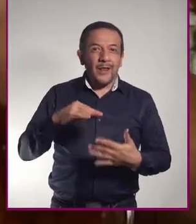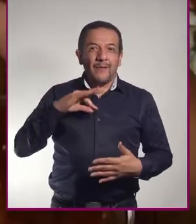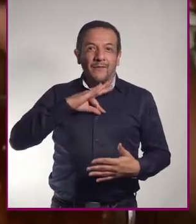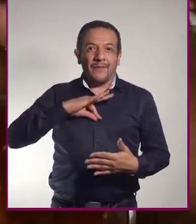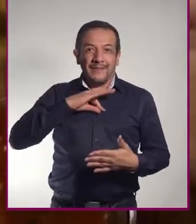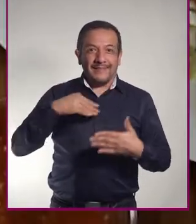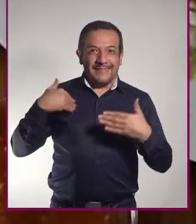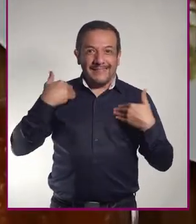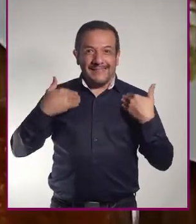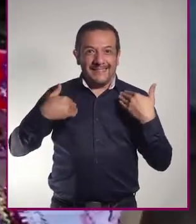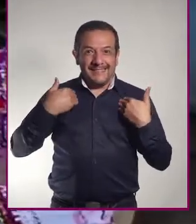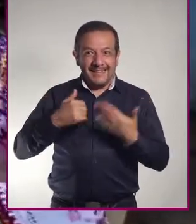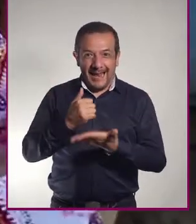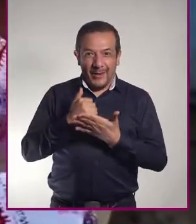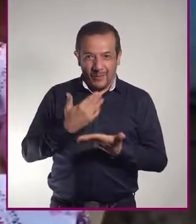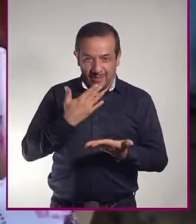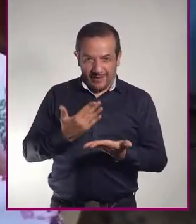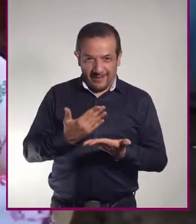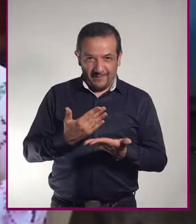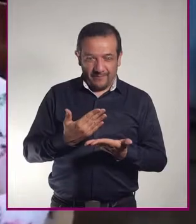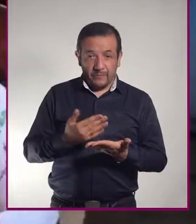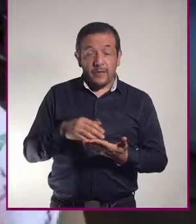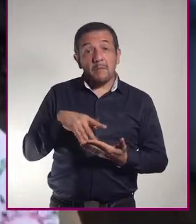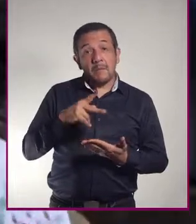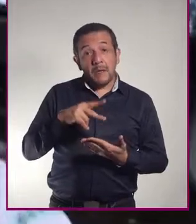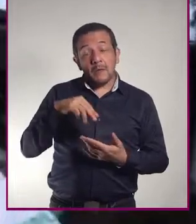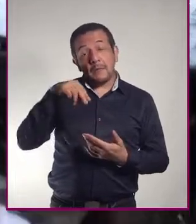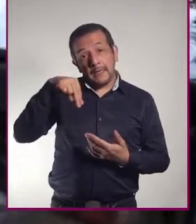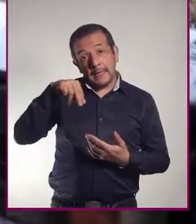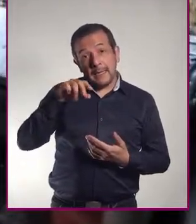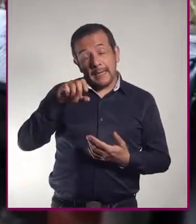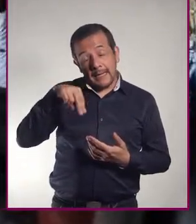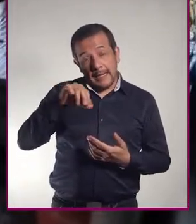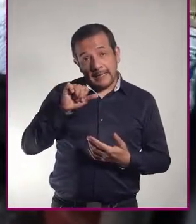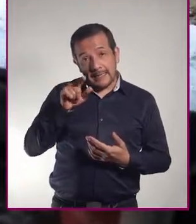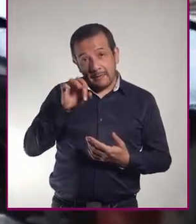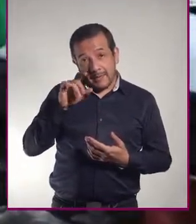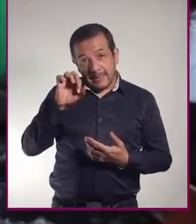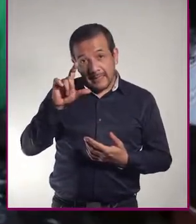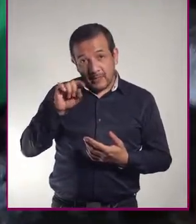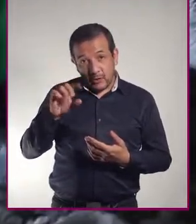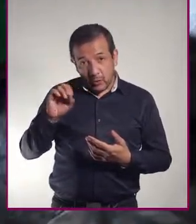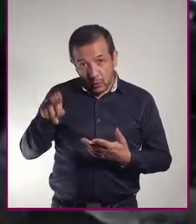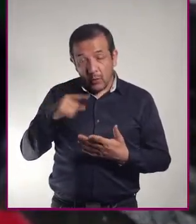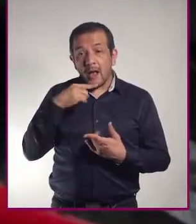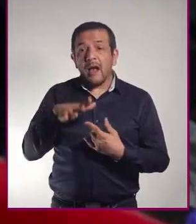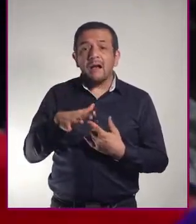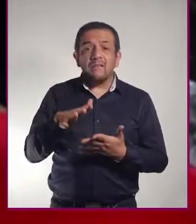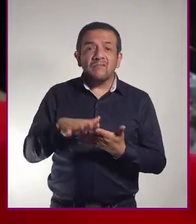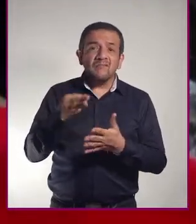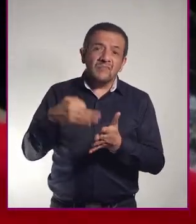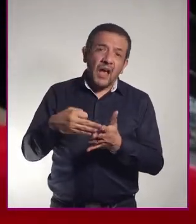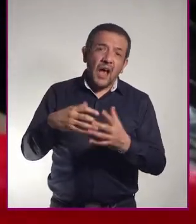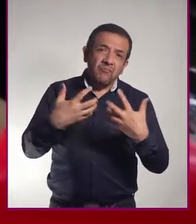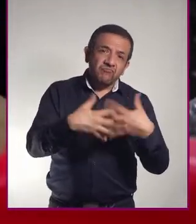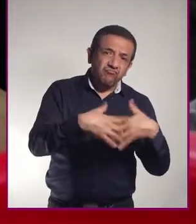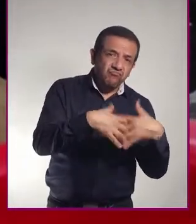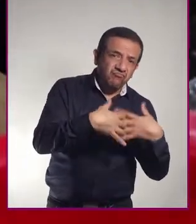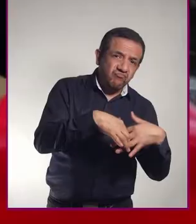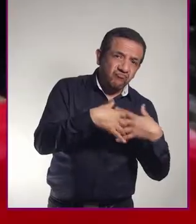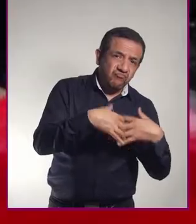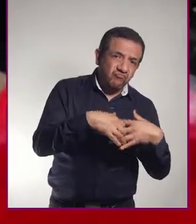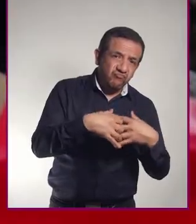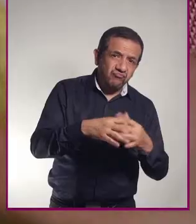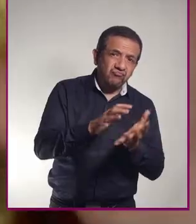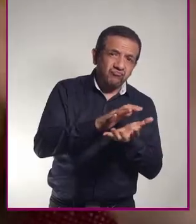la felicidad. Desafortunadamente, la nixtamalización se ha visto desplazada debido a los procesos de industrialización